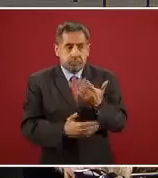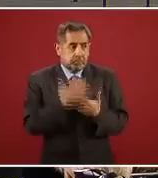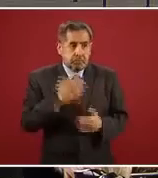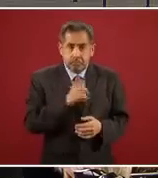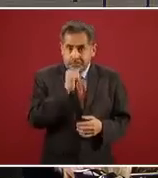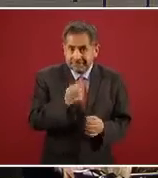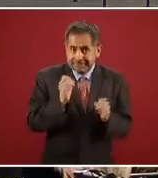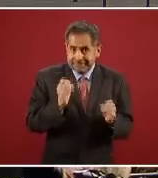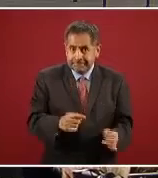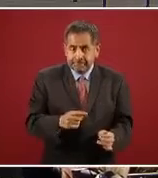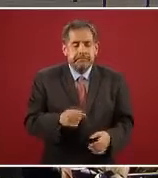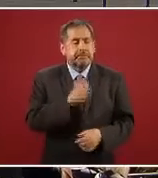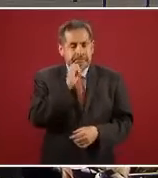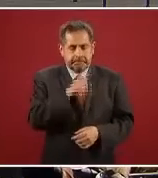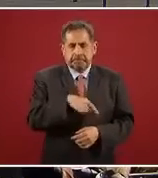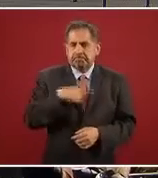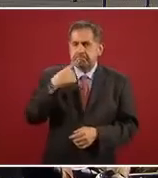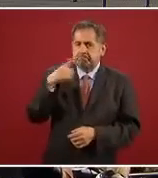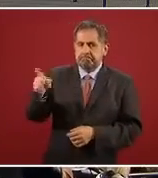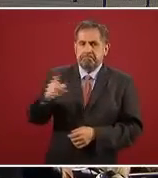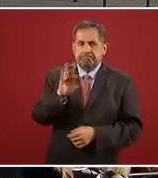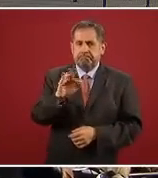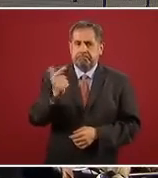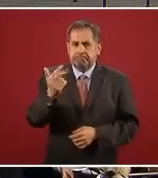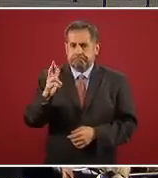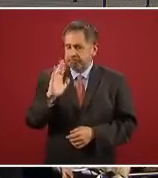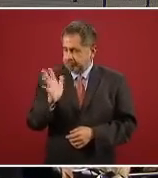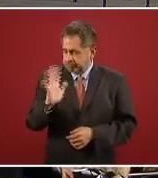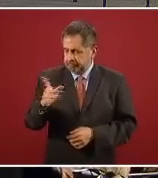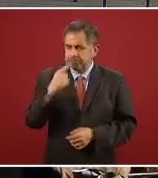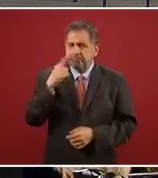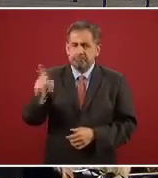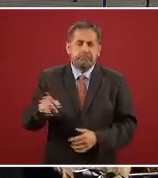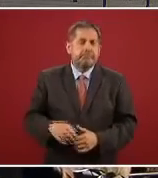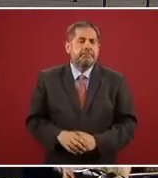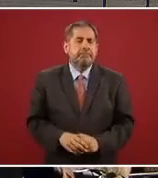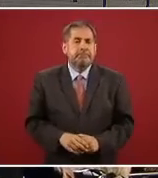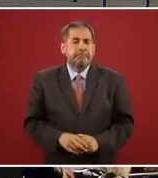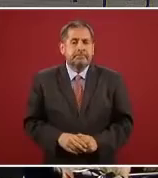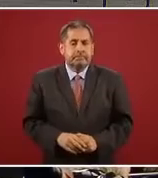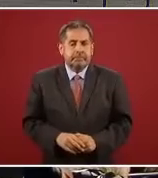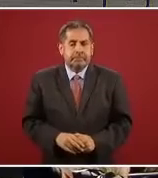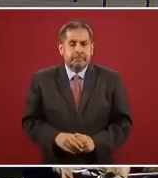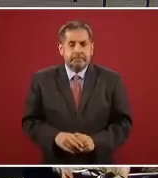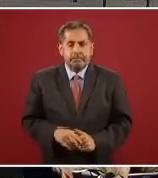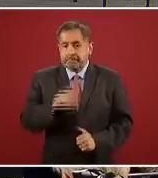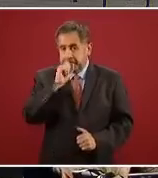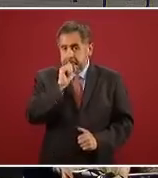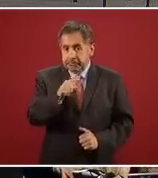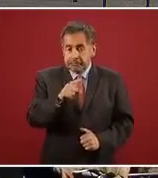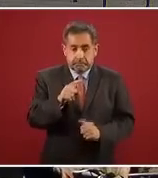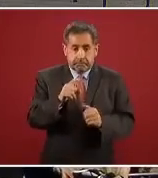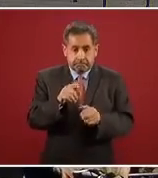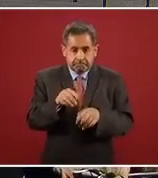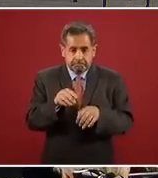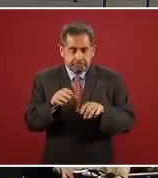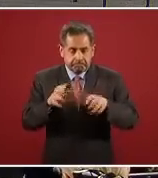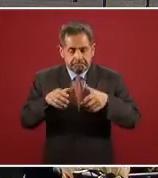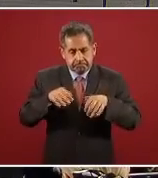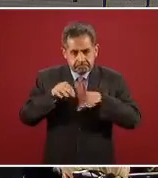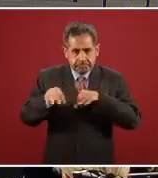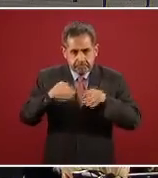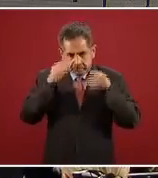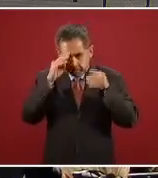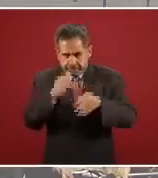la Fiscalía General de la República. Adelante, por favor. Hemos también trabajado los